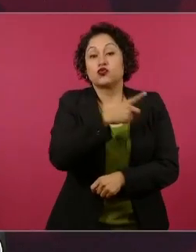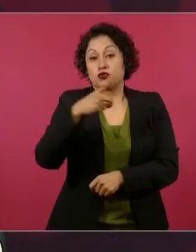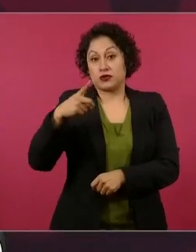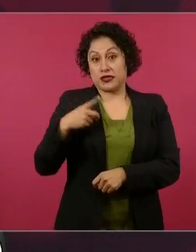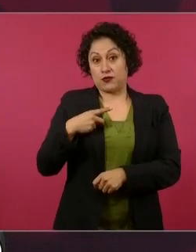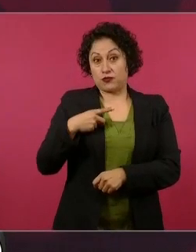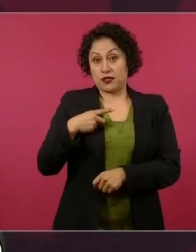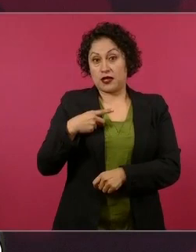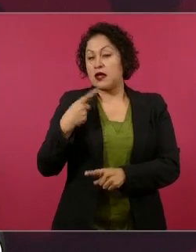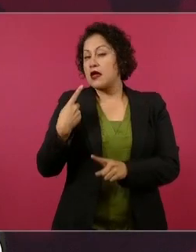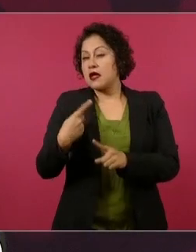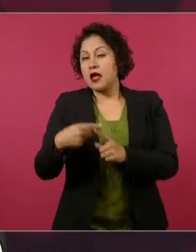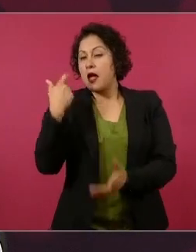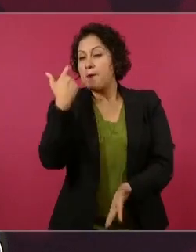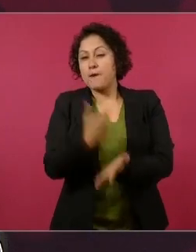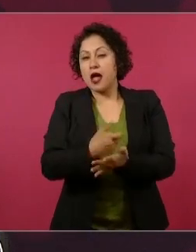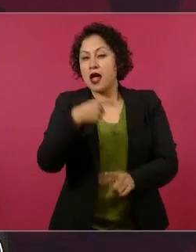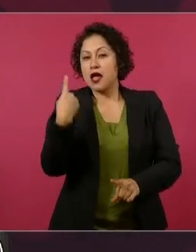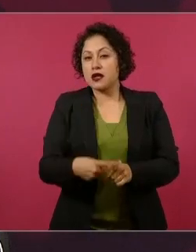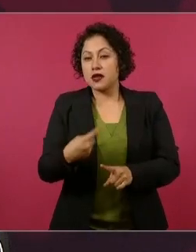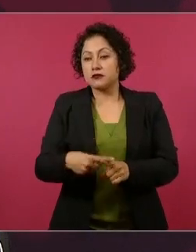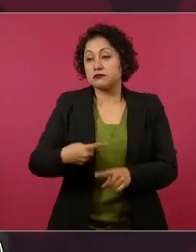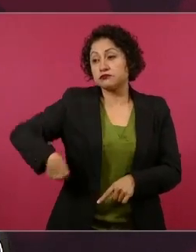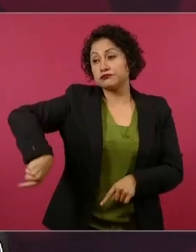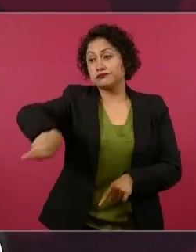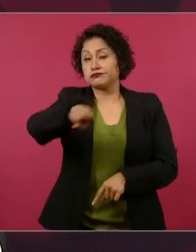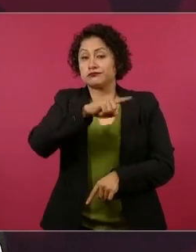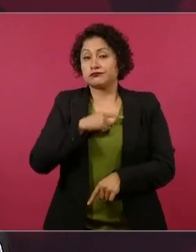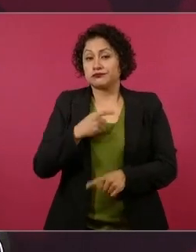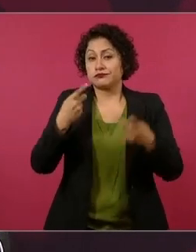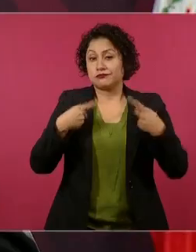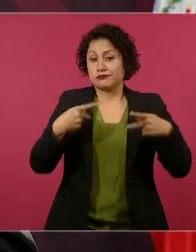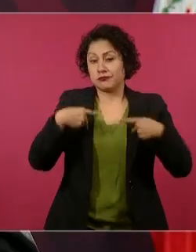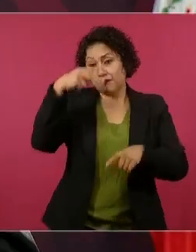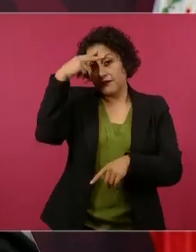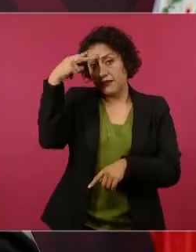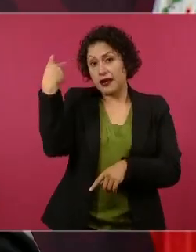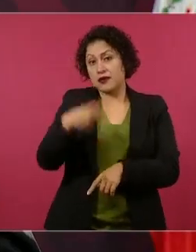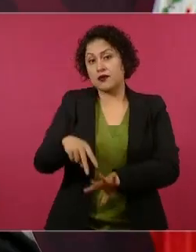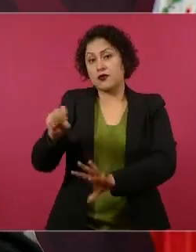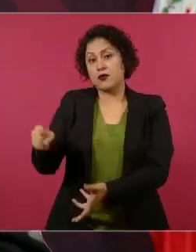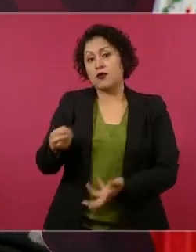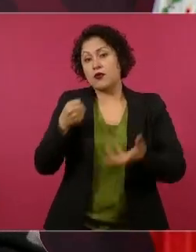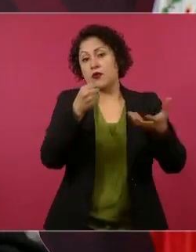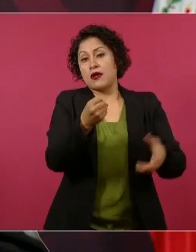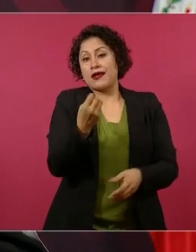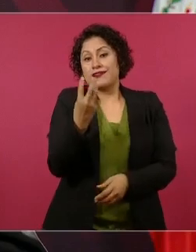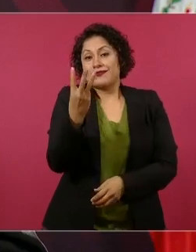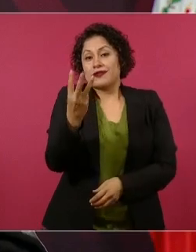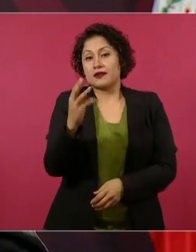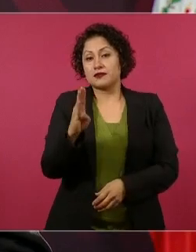3 billones de pesos. Todavía hay que pagar